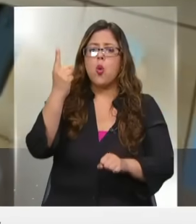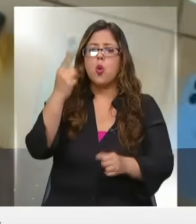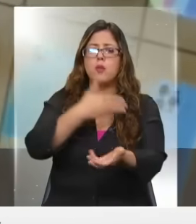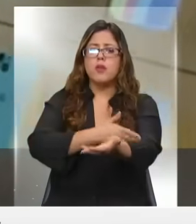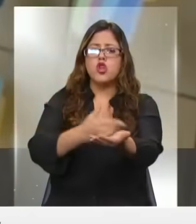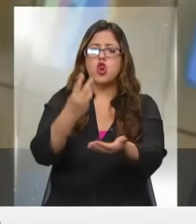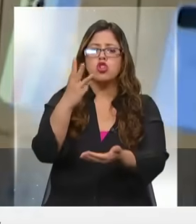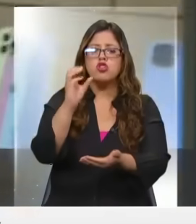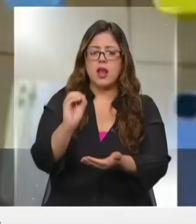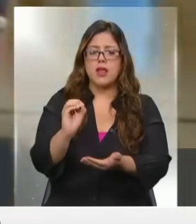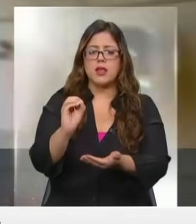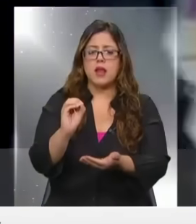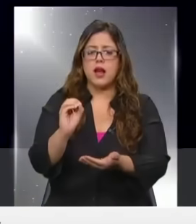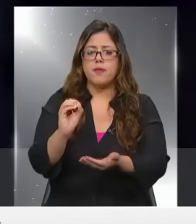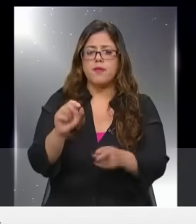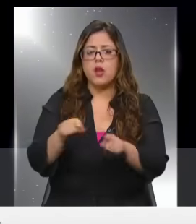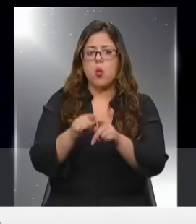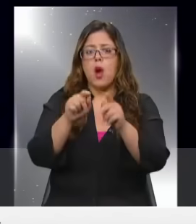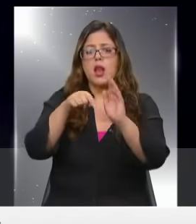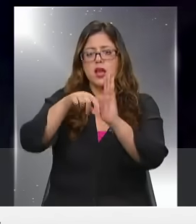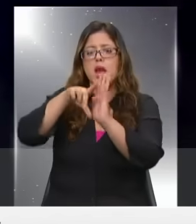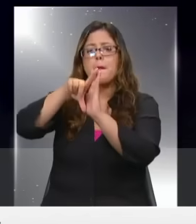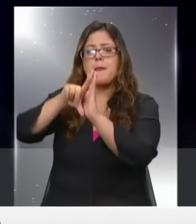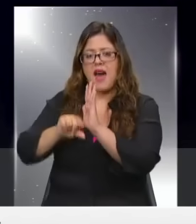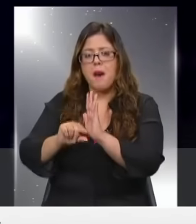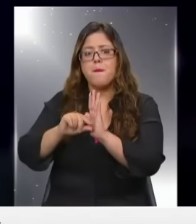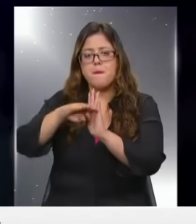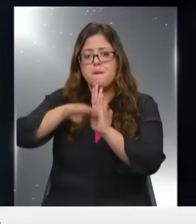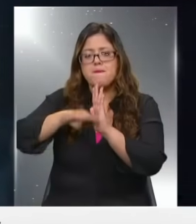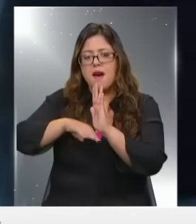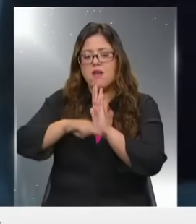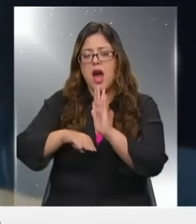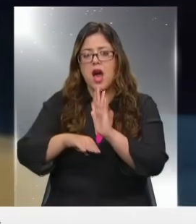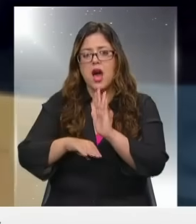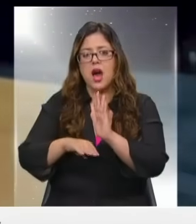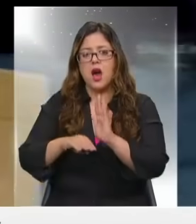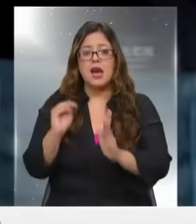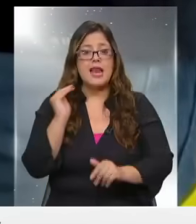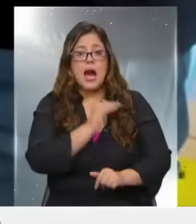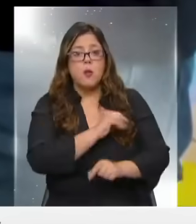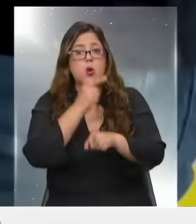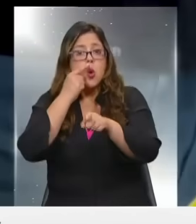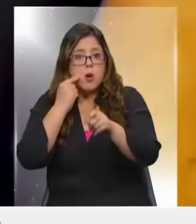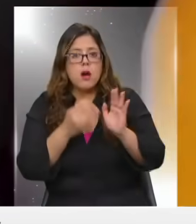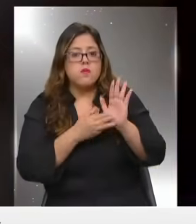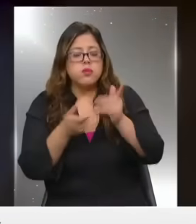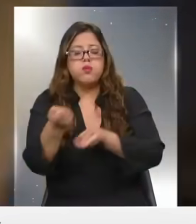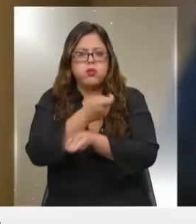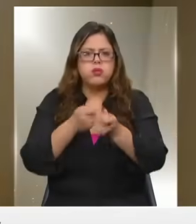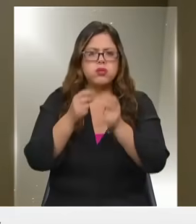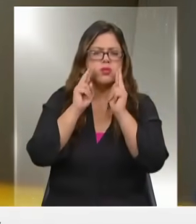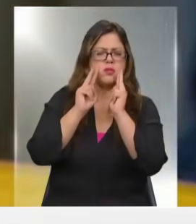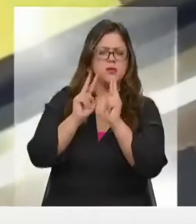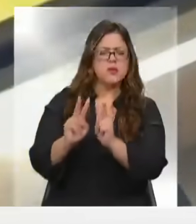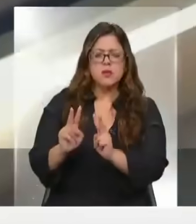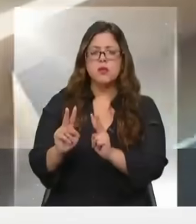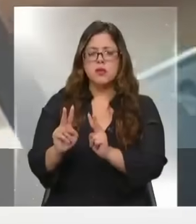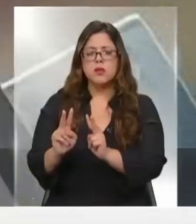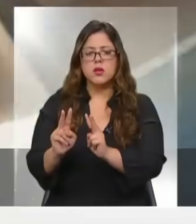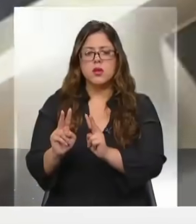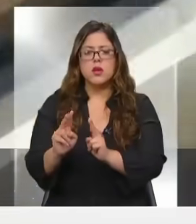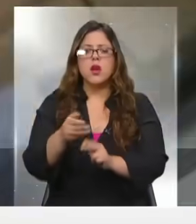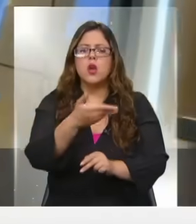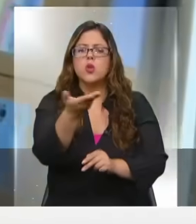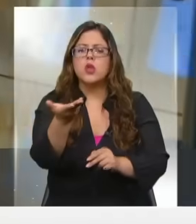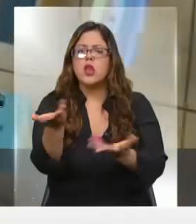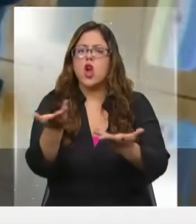igual me dio una rebaja, como para venderlo al tiro así, güey. El apuro que muestra por venderlo nos llama la atención. ¿Y ustedes